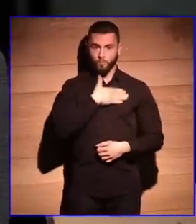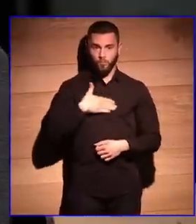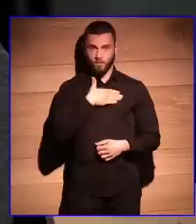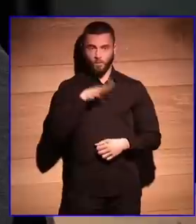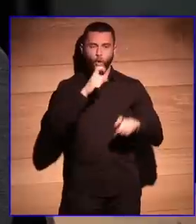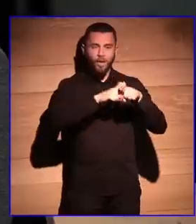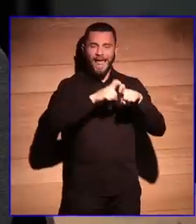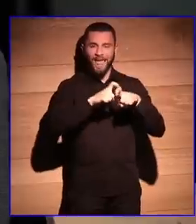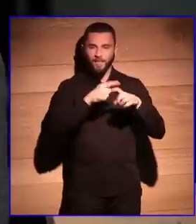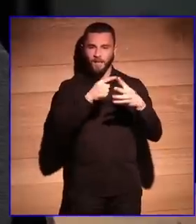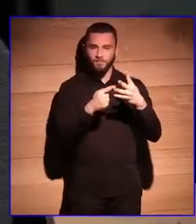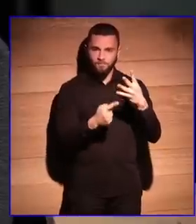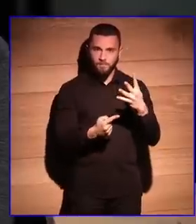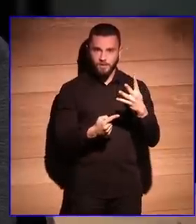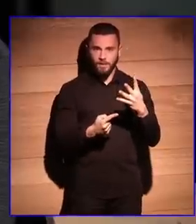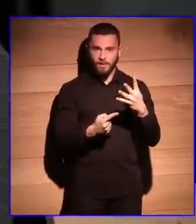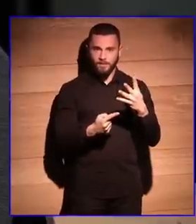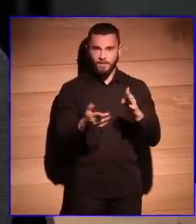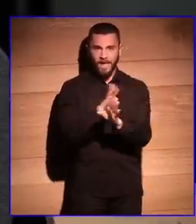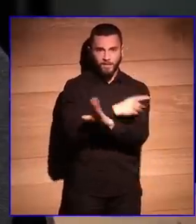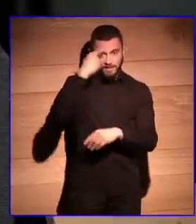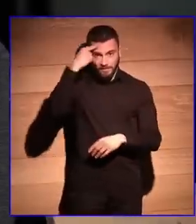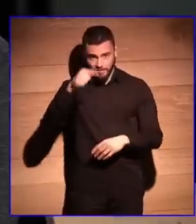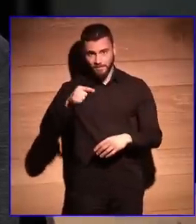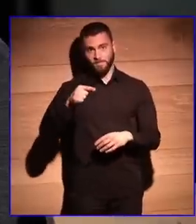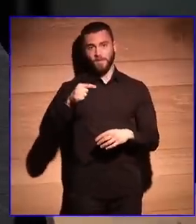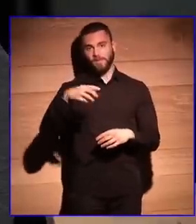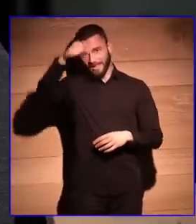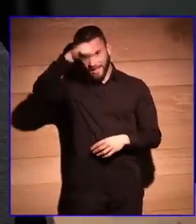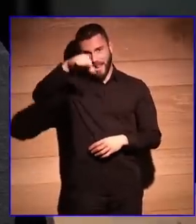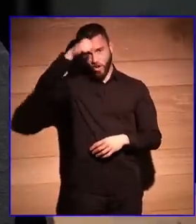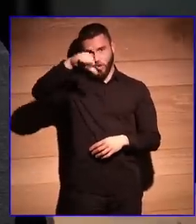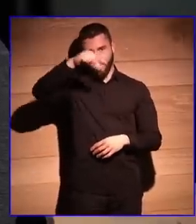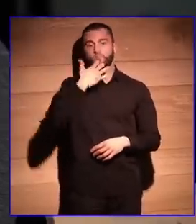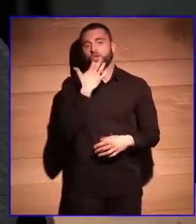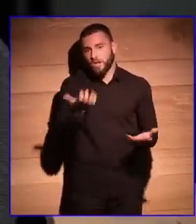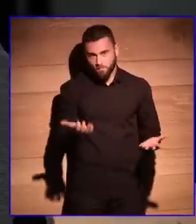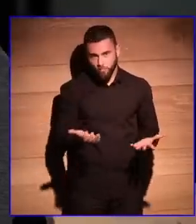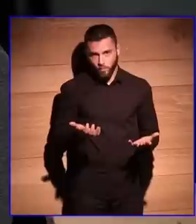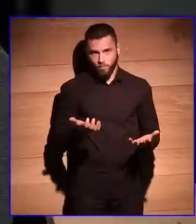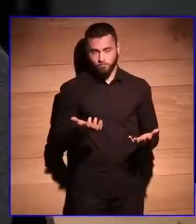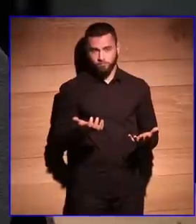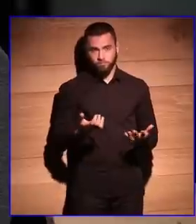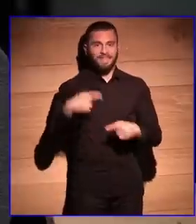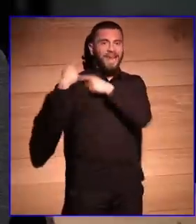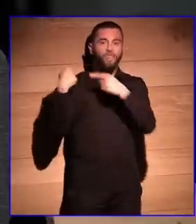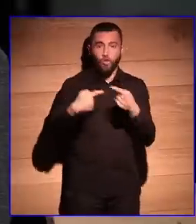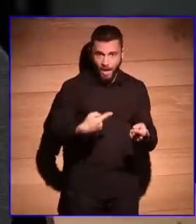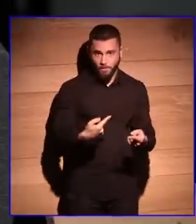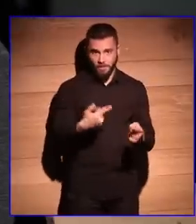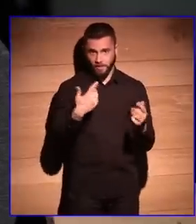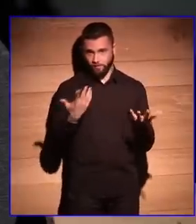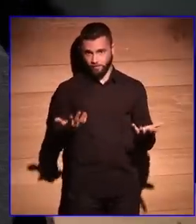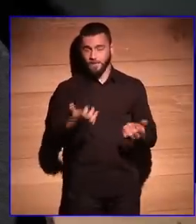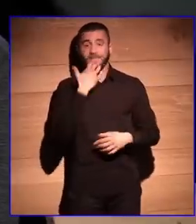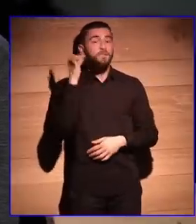esas características que se presuponen en el hombre, por ejemplo. Tradicionalmente, quiero decir. Si la mujer